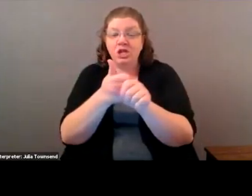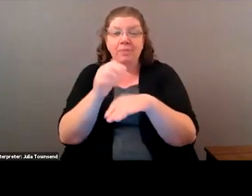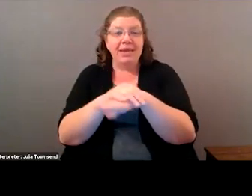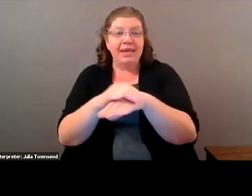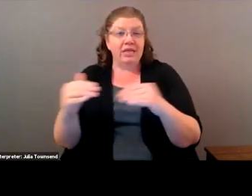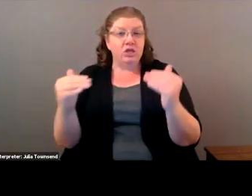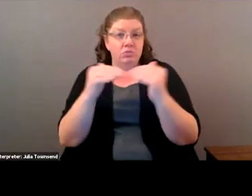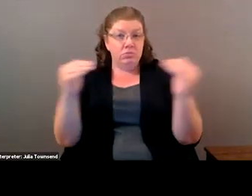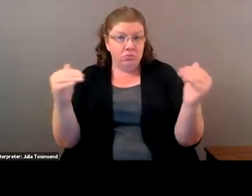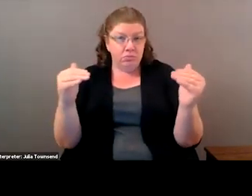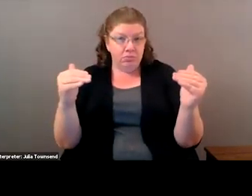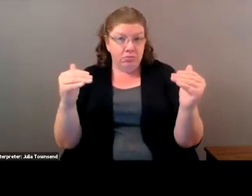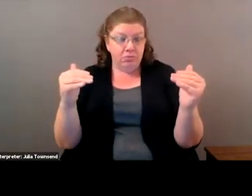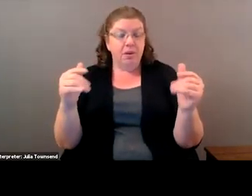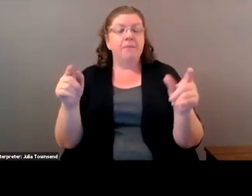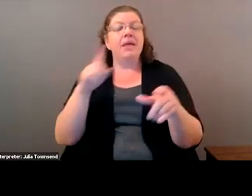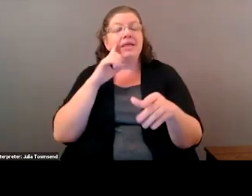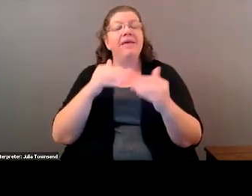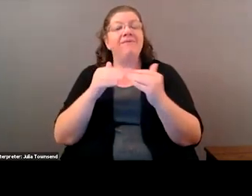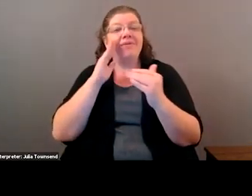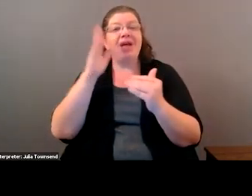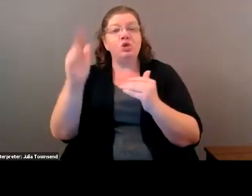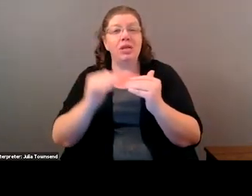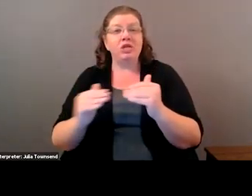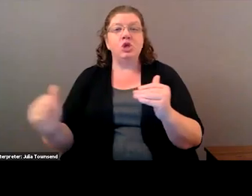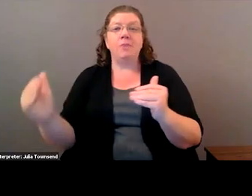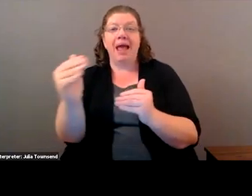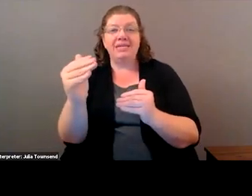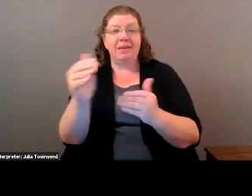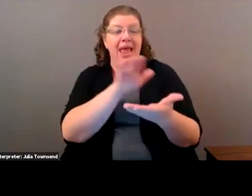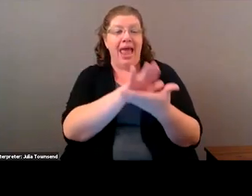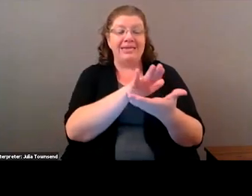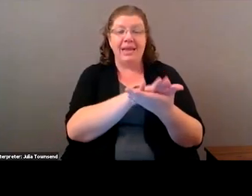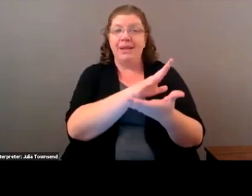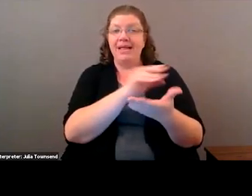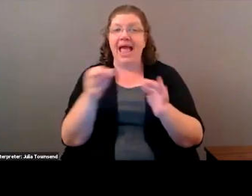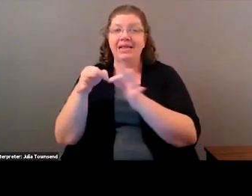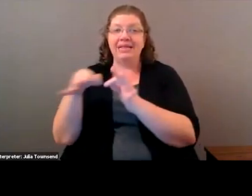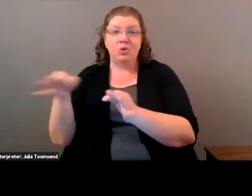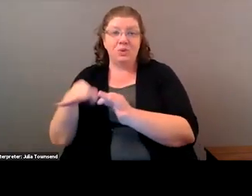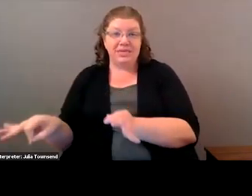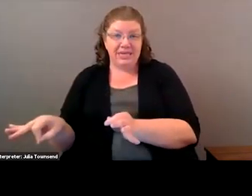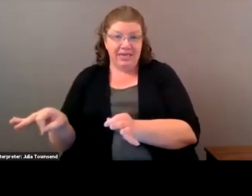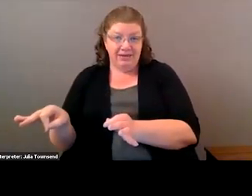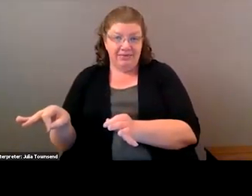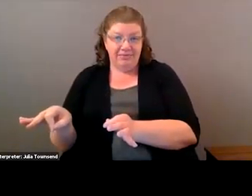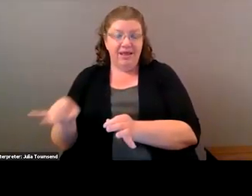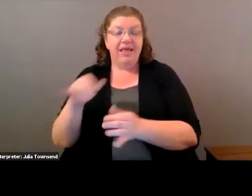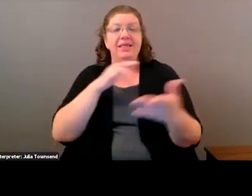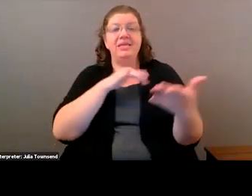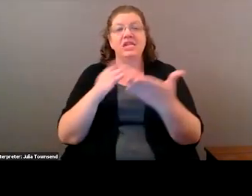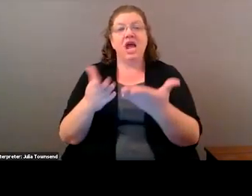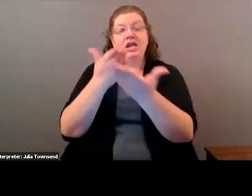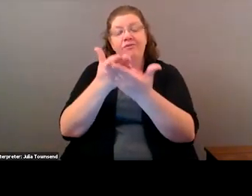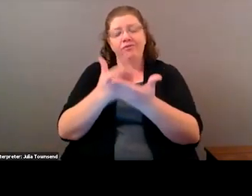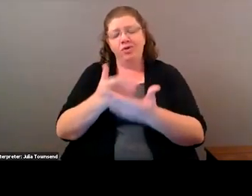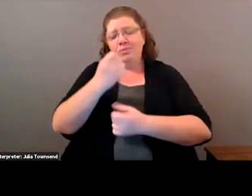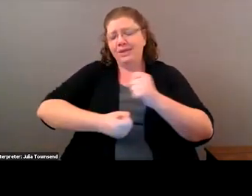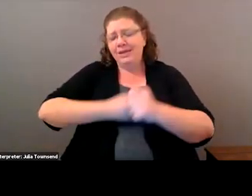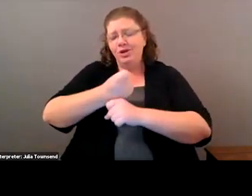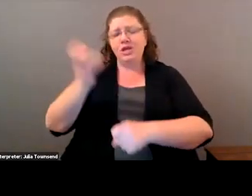inglés no solamente se desempeñan mejor sino que lo superan tanto académicamente como lingüísticamente